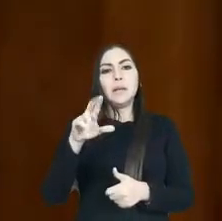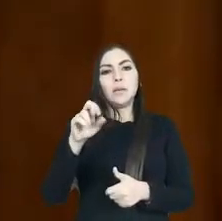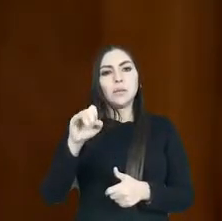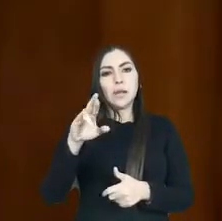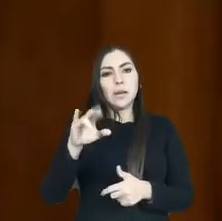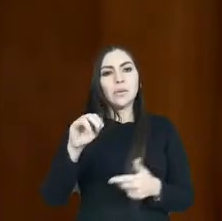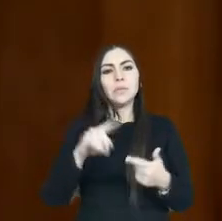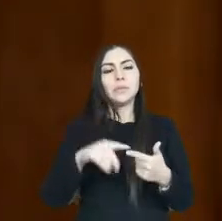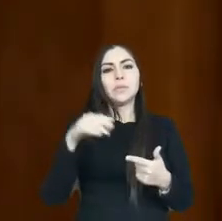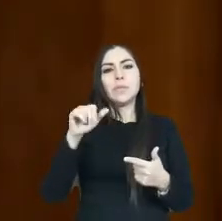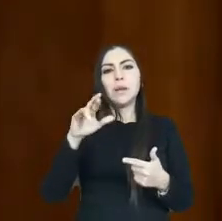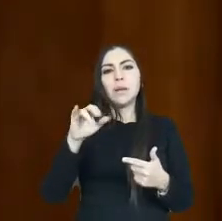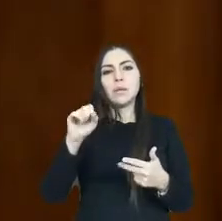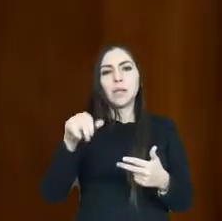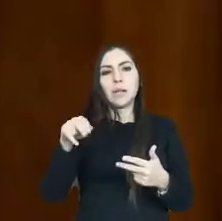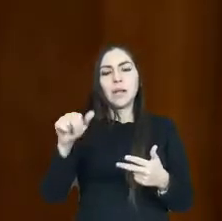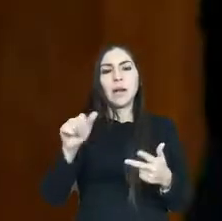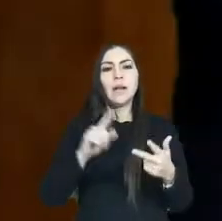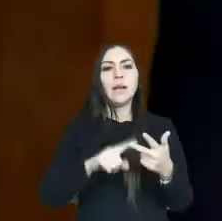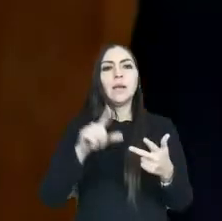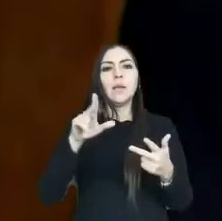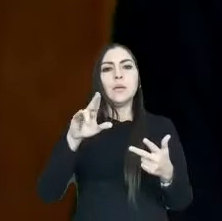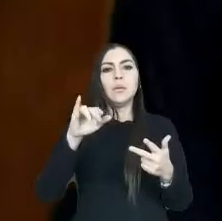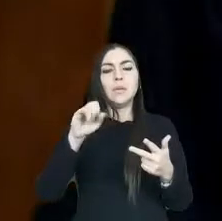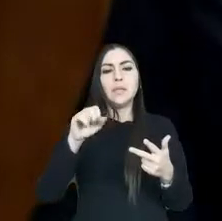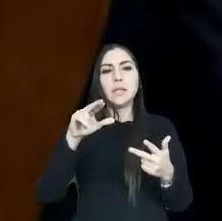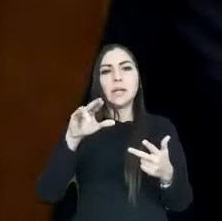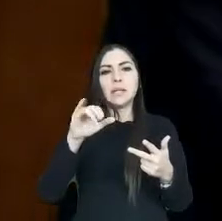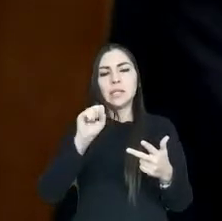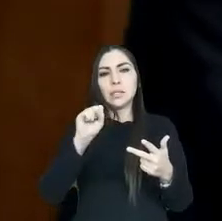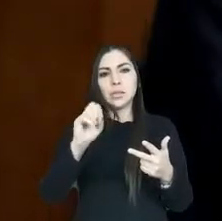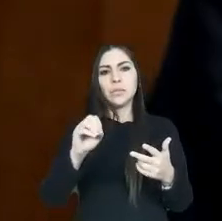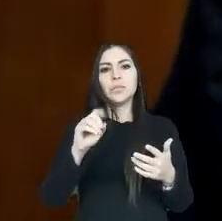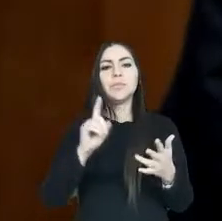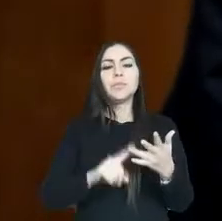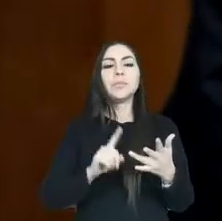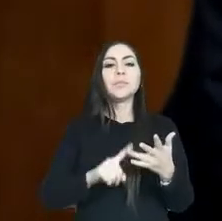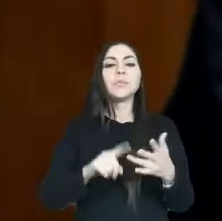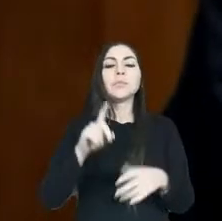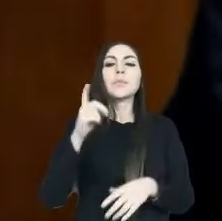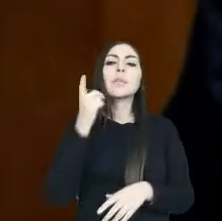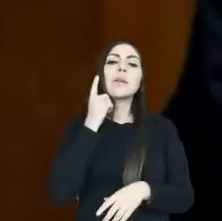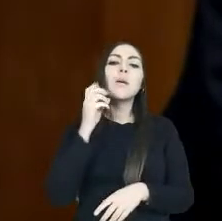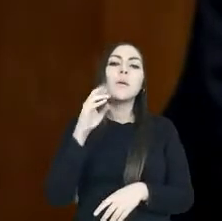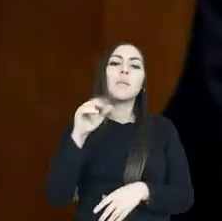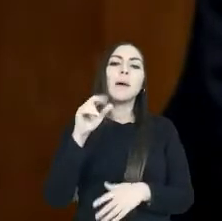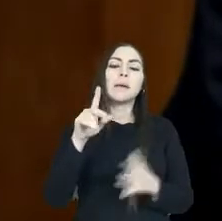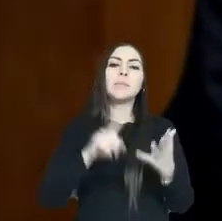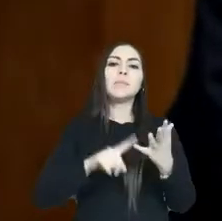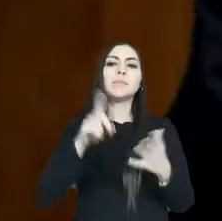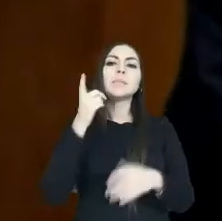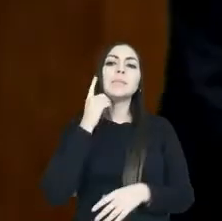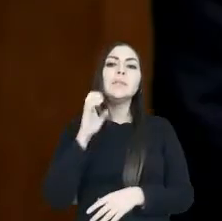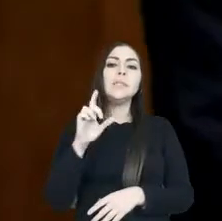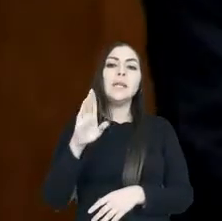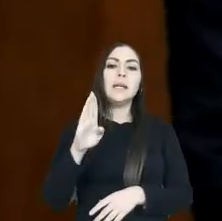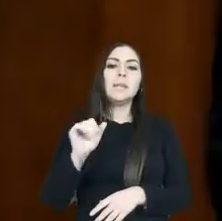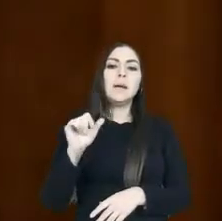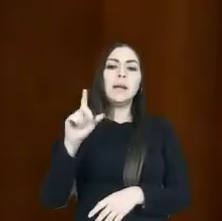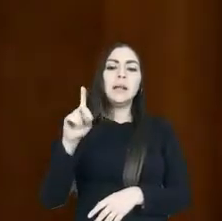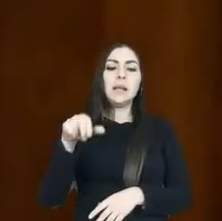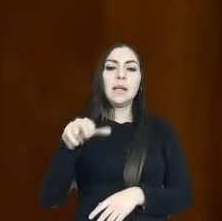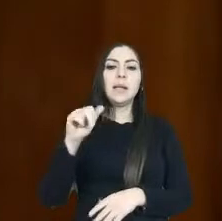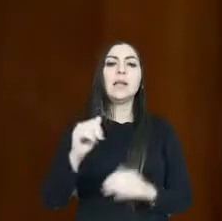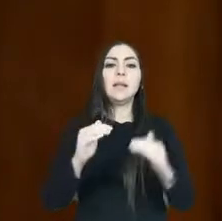al diputado Mario Santana, al diputado Luis Narciso Fierro, al diputado Omar Ortega, a la diputada Elba Aldana